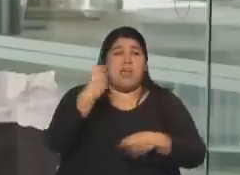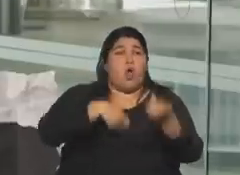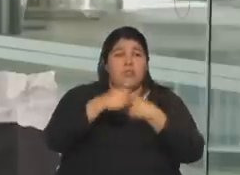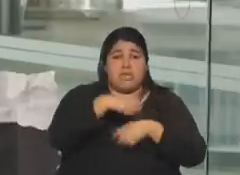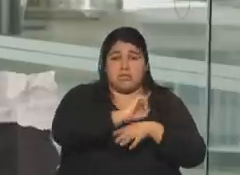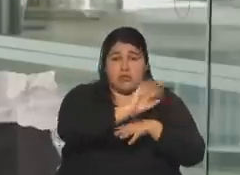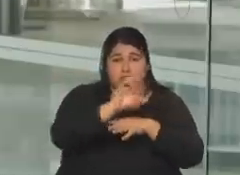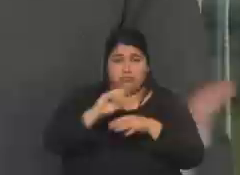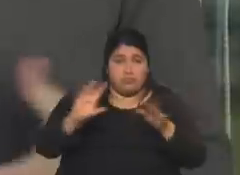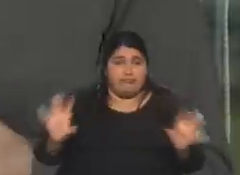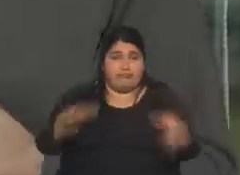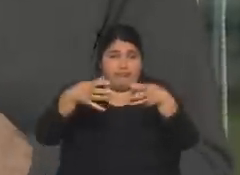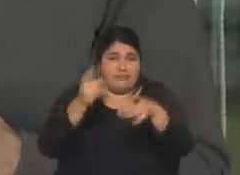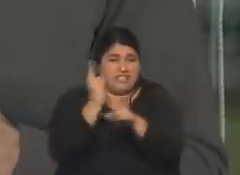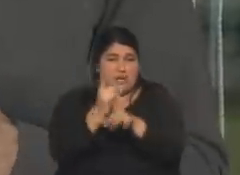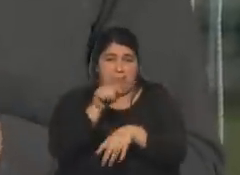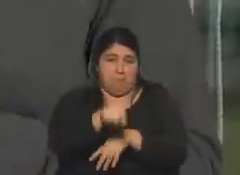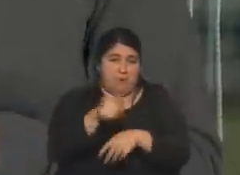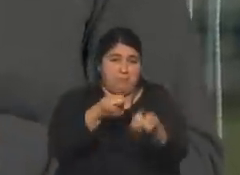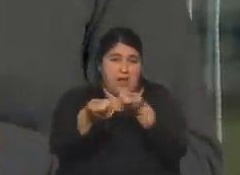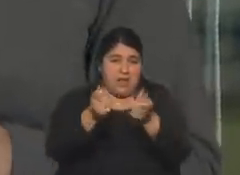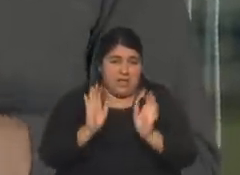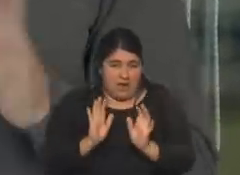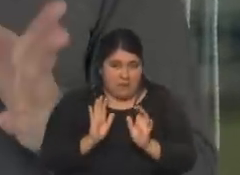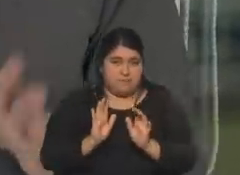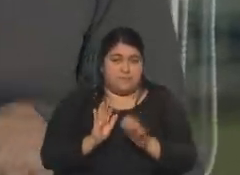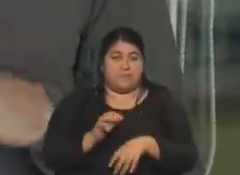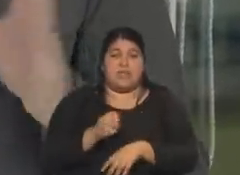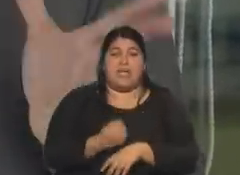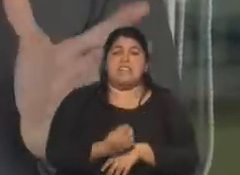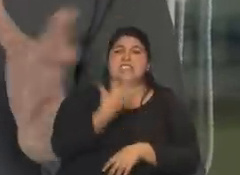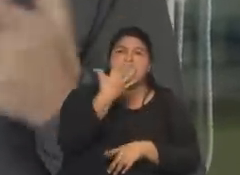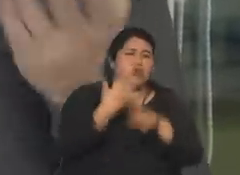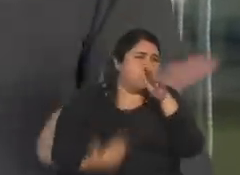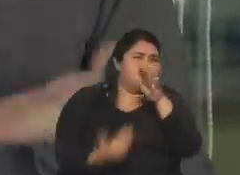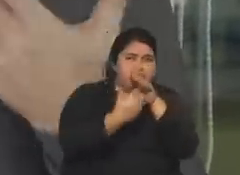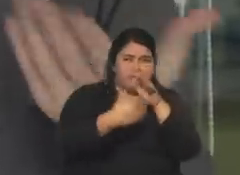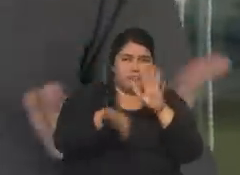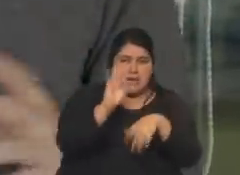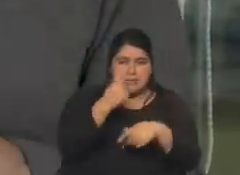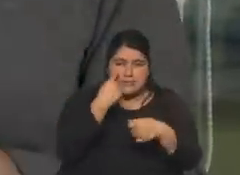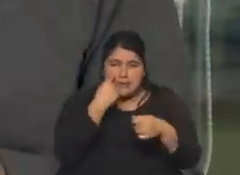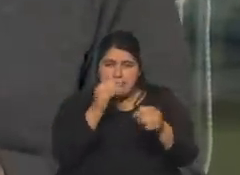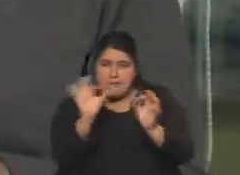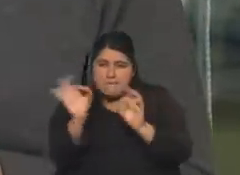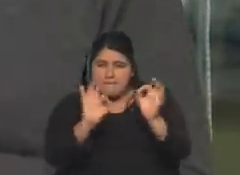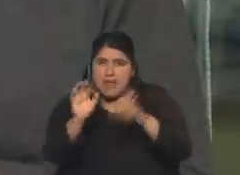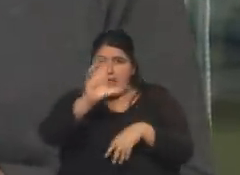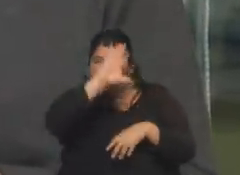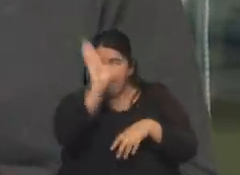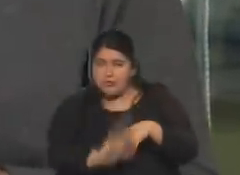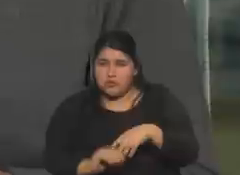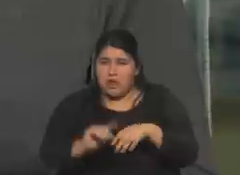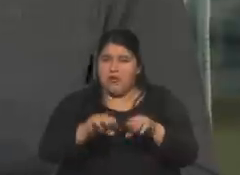Argentina. Tenés un puñado, deben ser 5 principales, pero si computás a nivel nacional, debe llegar